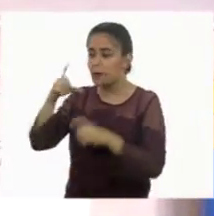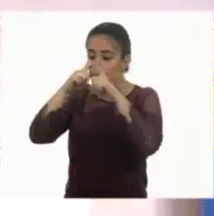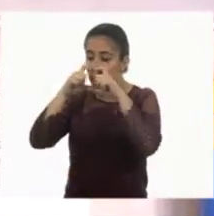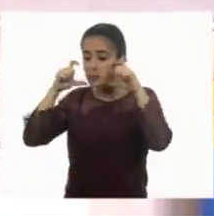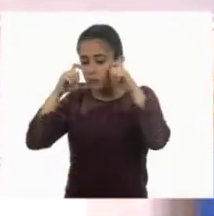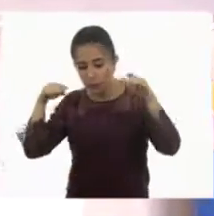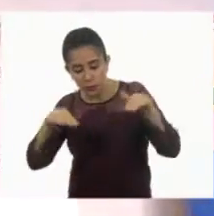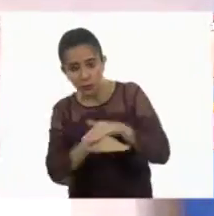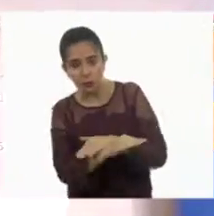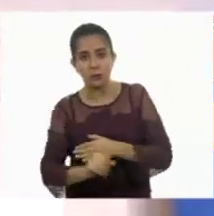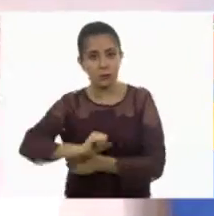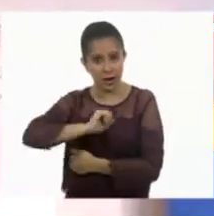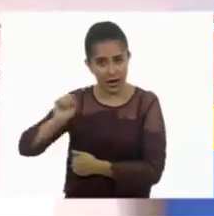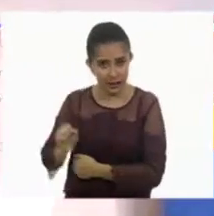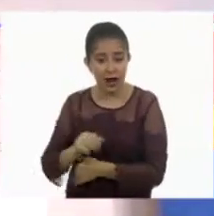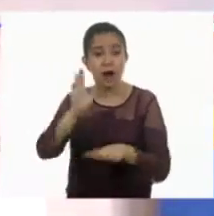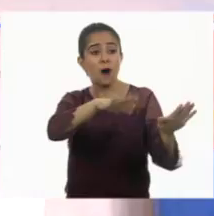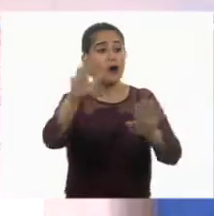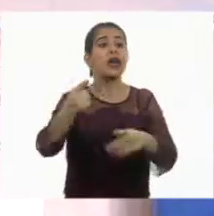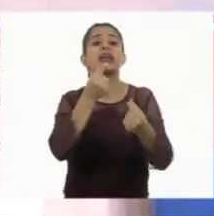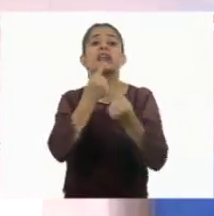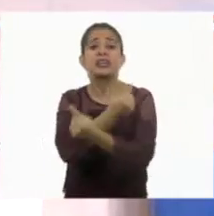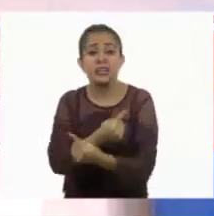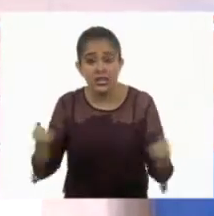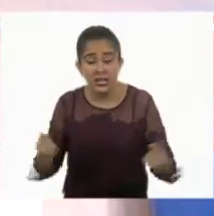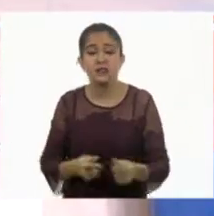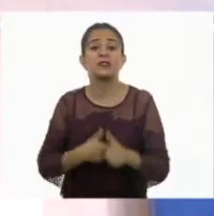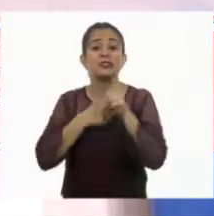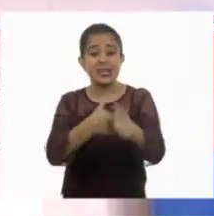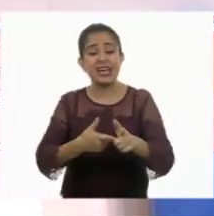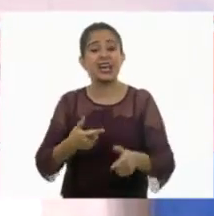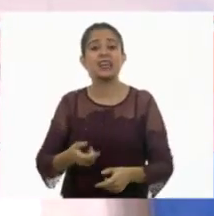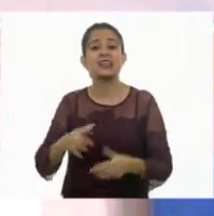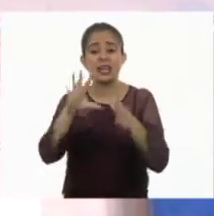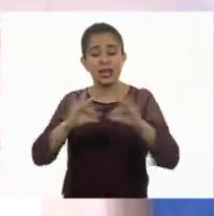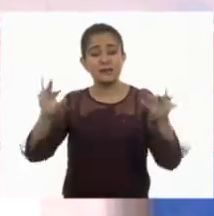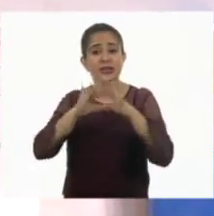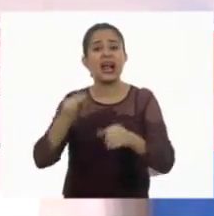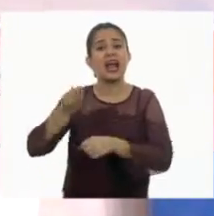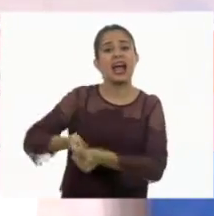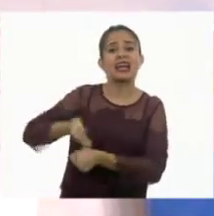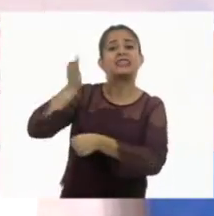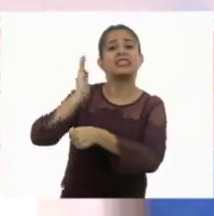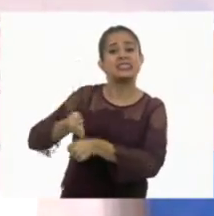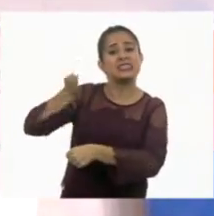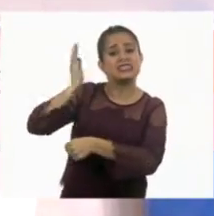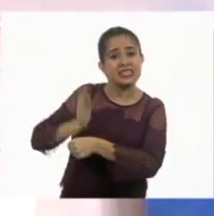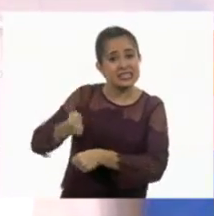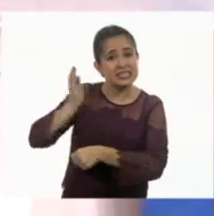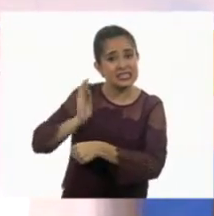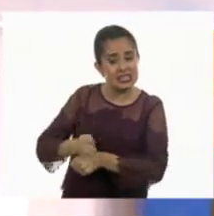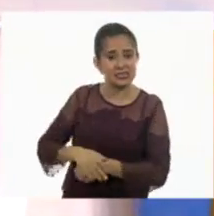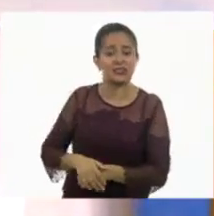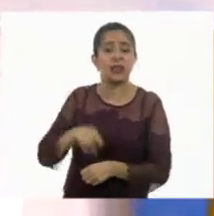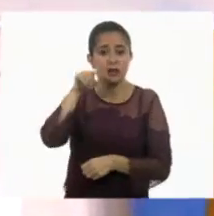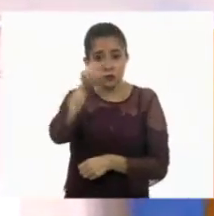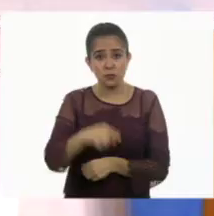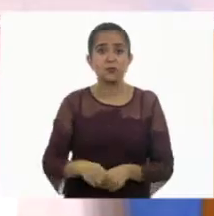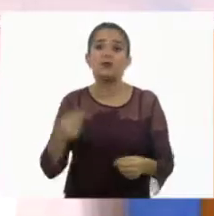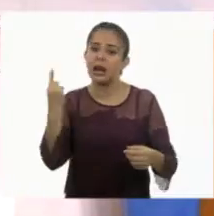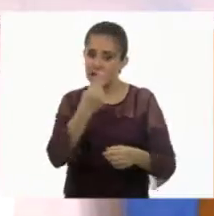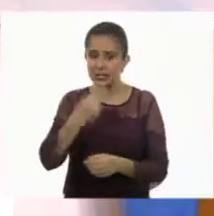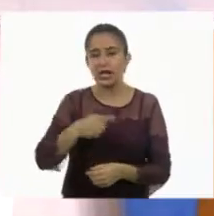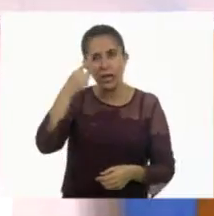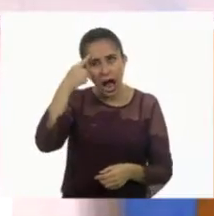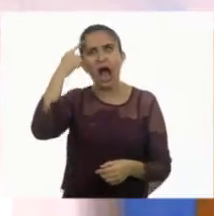Y niñas, niños, vamos a continuar con los chistes porque la finalidad de este proyecto es que tú logres crear tu propio chiste